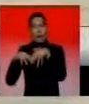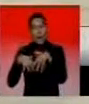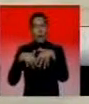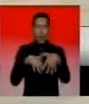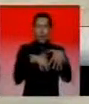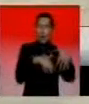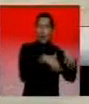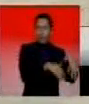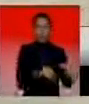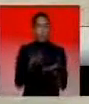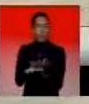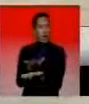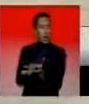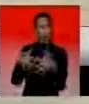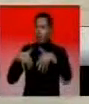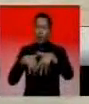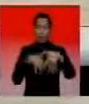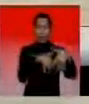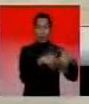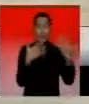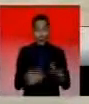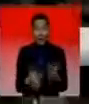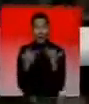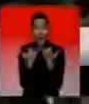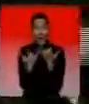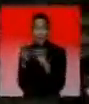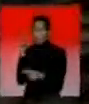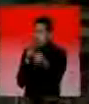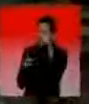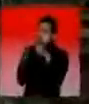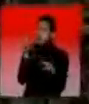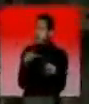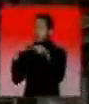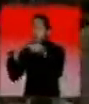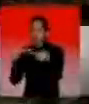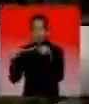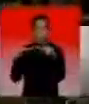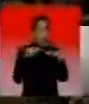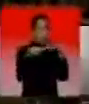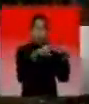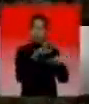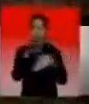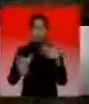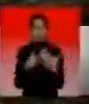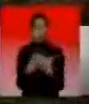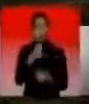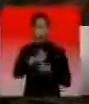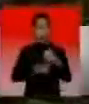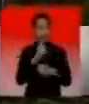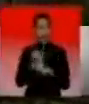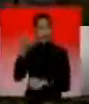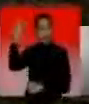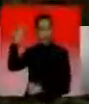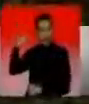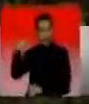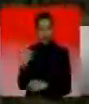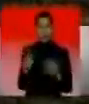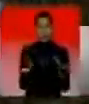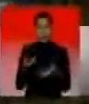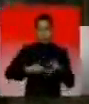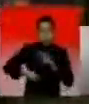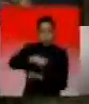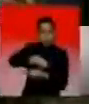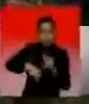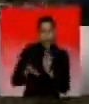los vehículos que tenemos verificando punto por punto exacto el año pasado en la refinería fue sometido un proceso de repotenciación que incluyó la